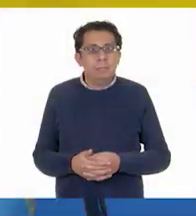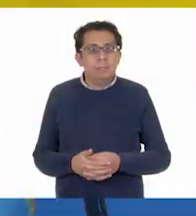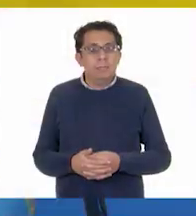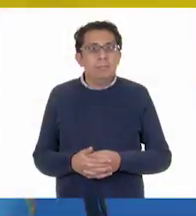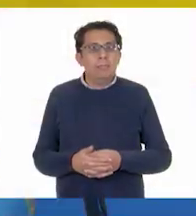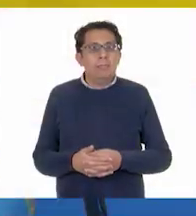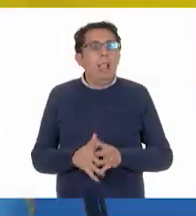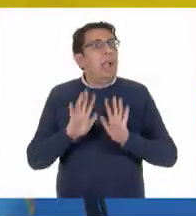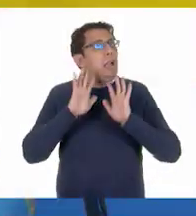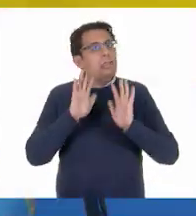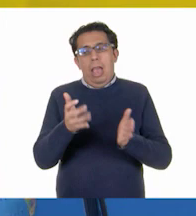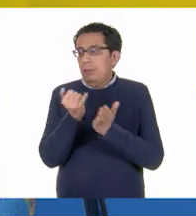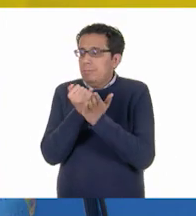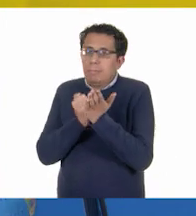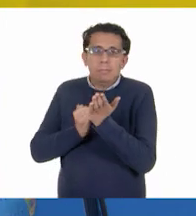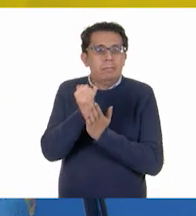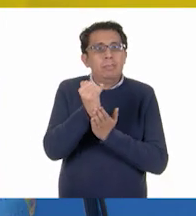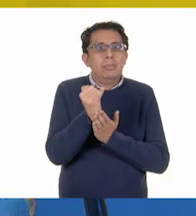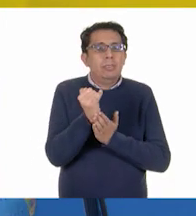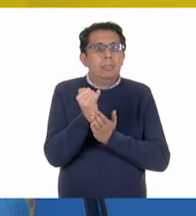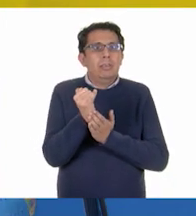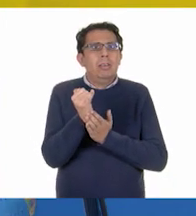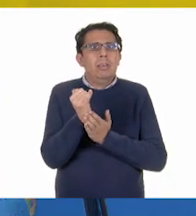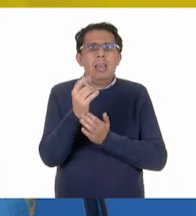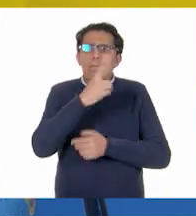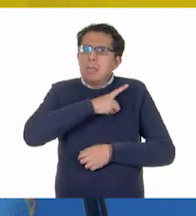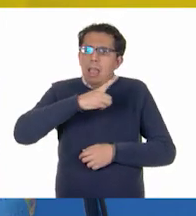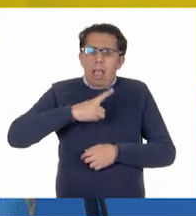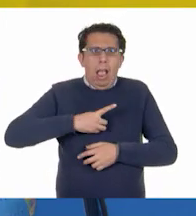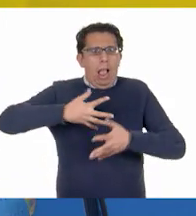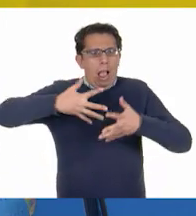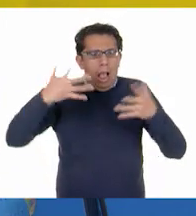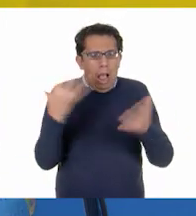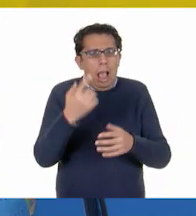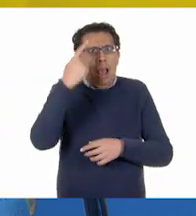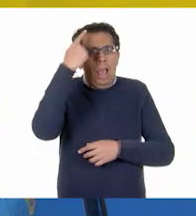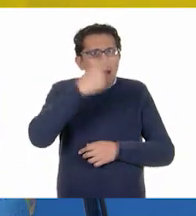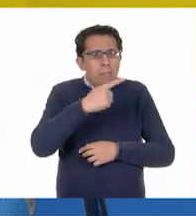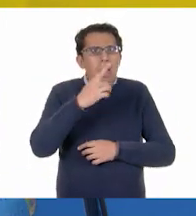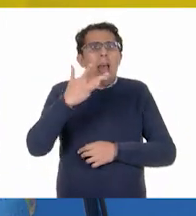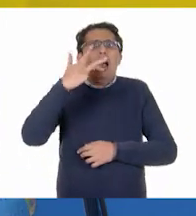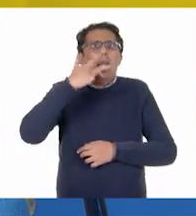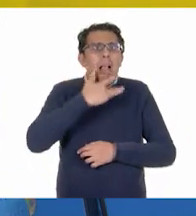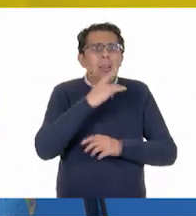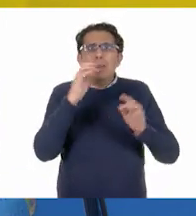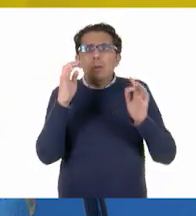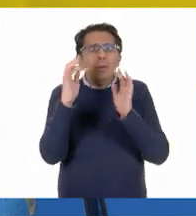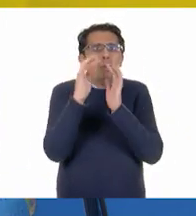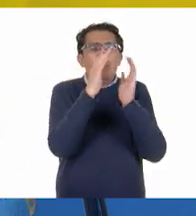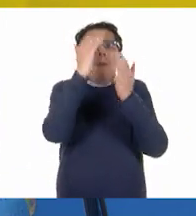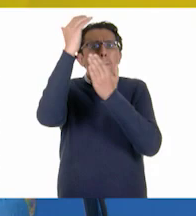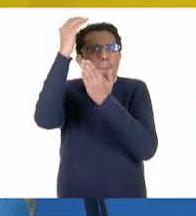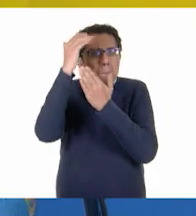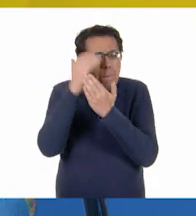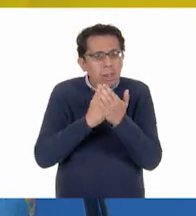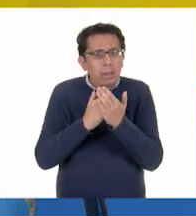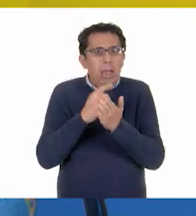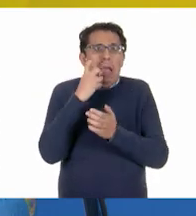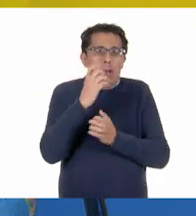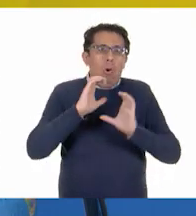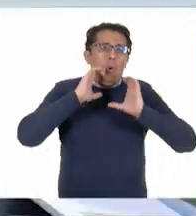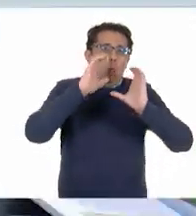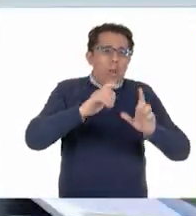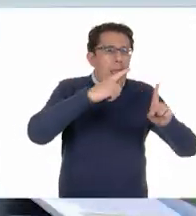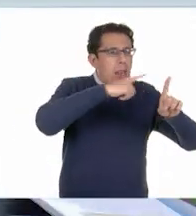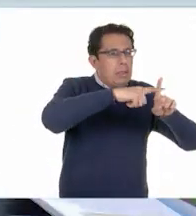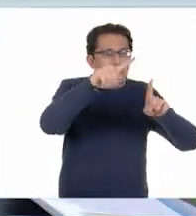Ya está decidido. Debemos hacer algo para bajar los niveles de los gases que dañan la atmósfera y así contribuir al cuidado de los